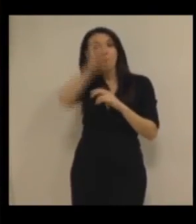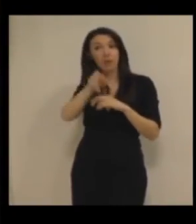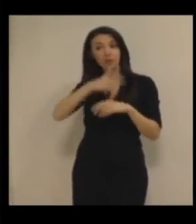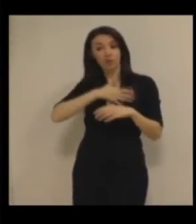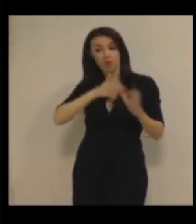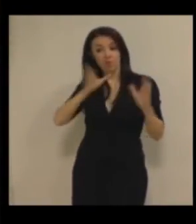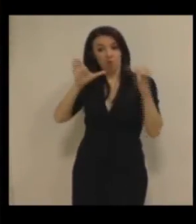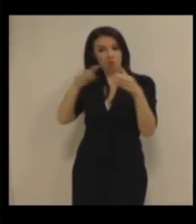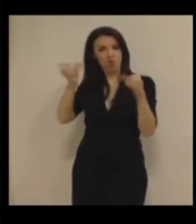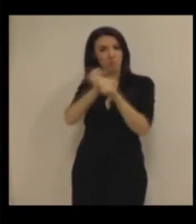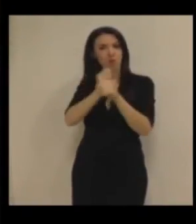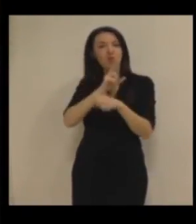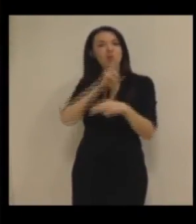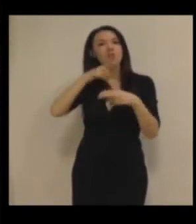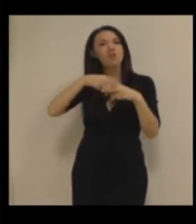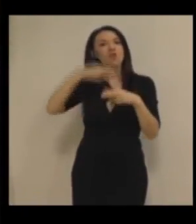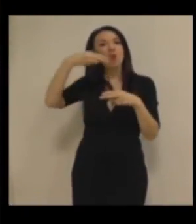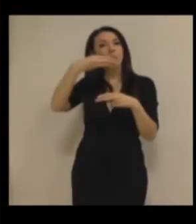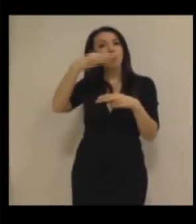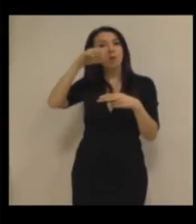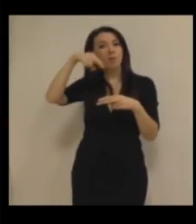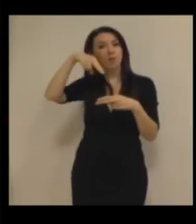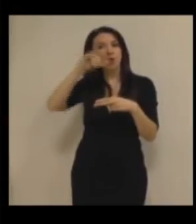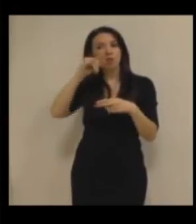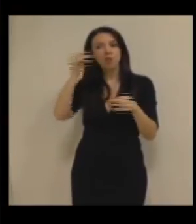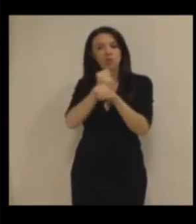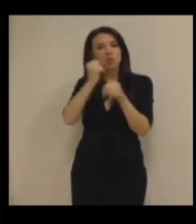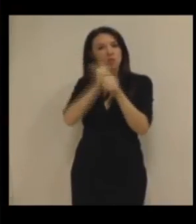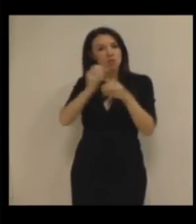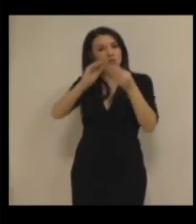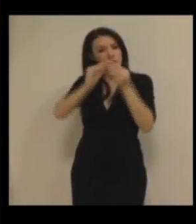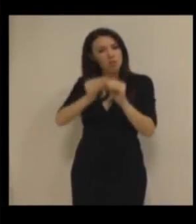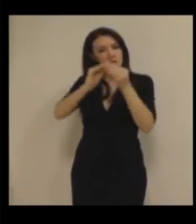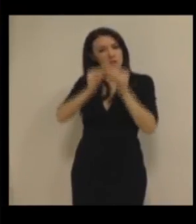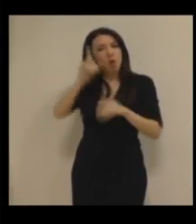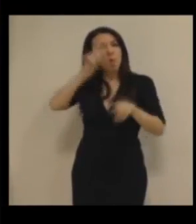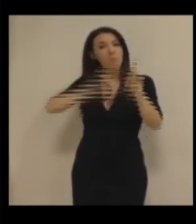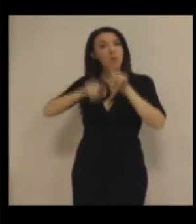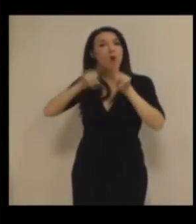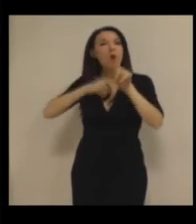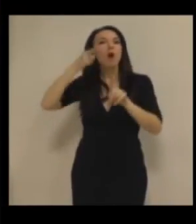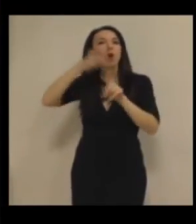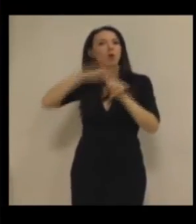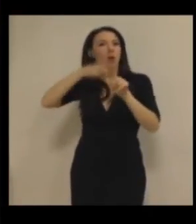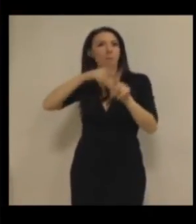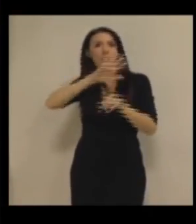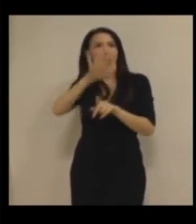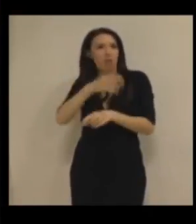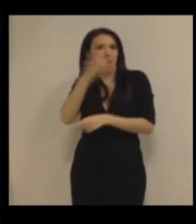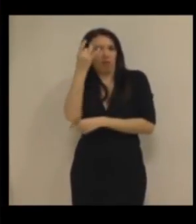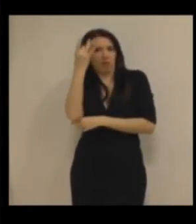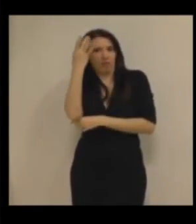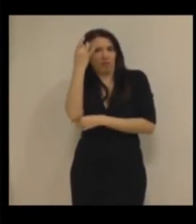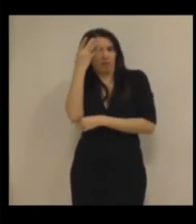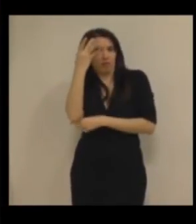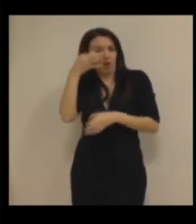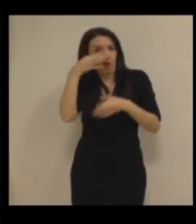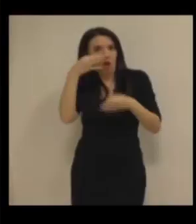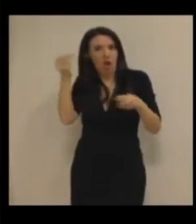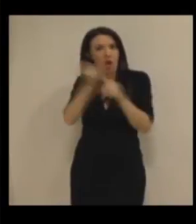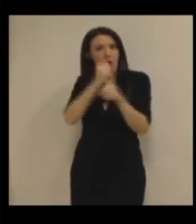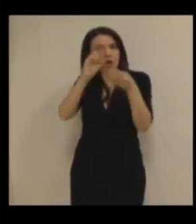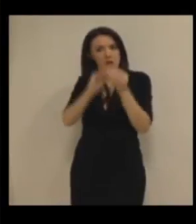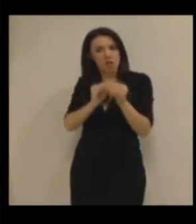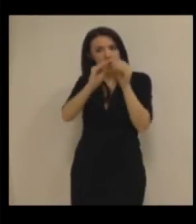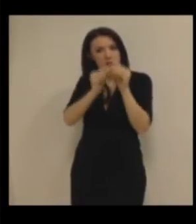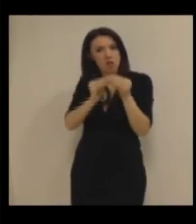grupo, se llama Bonnie, pues trabajó mucho en resolver un problema de usabilidad aparentemente muy tonto. Y es que después de